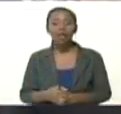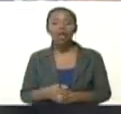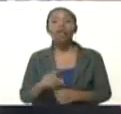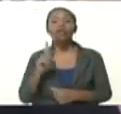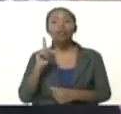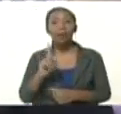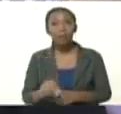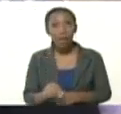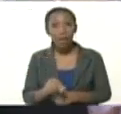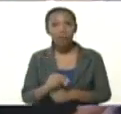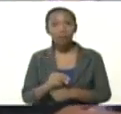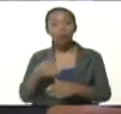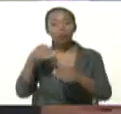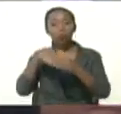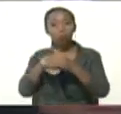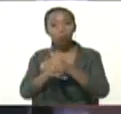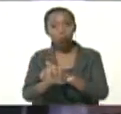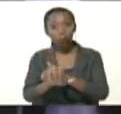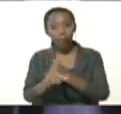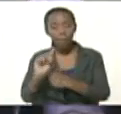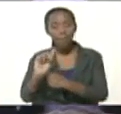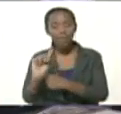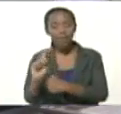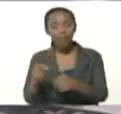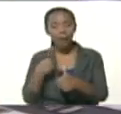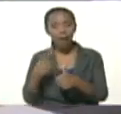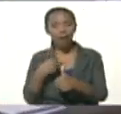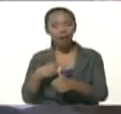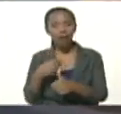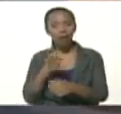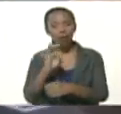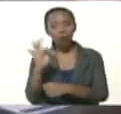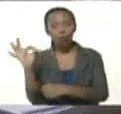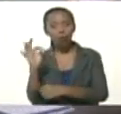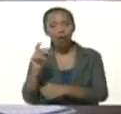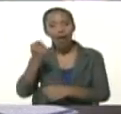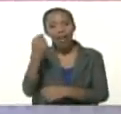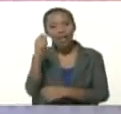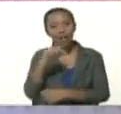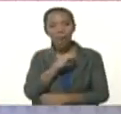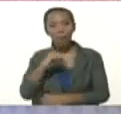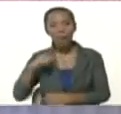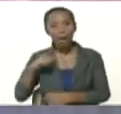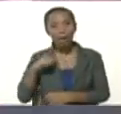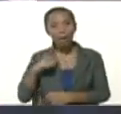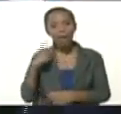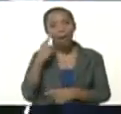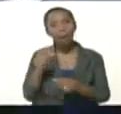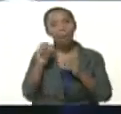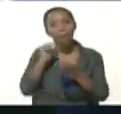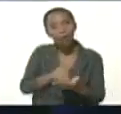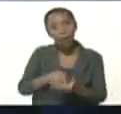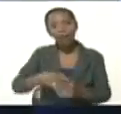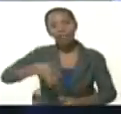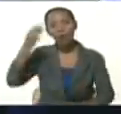almacena las principales criptomonedas y él lo que hace es resguarda la llave privada para mantener mayor seguridad. Nosotros lo